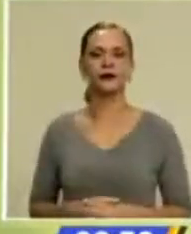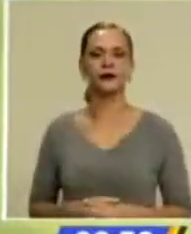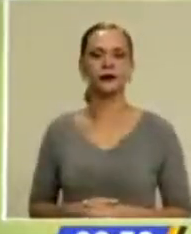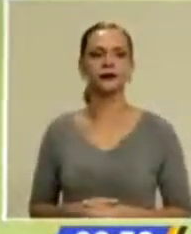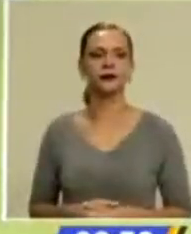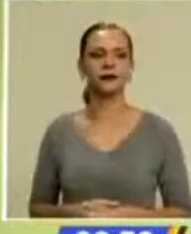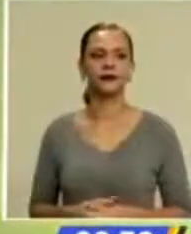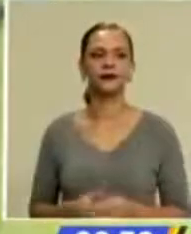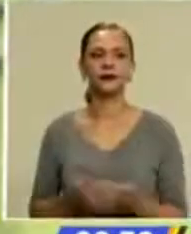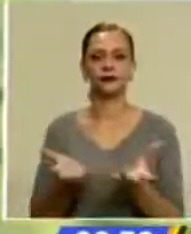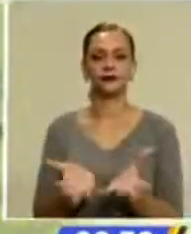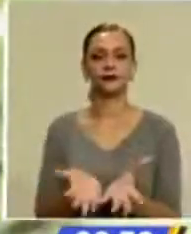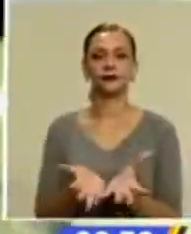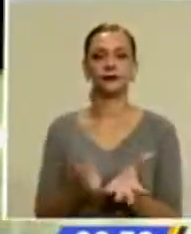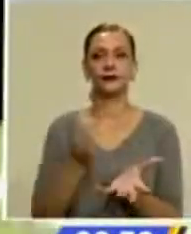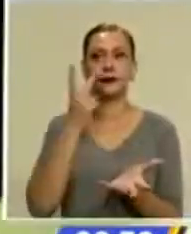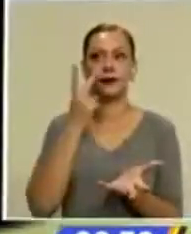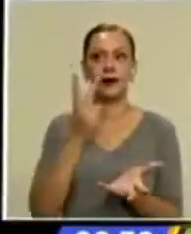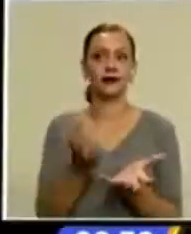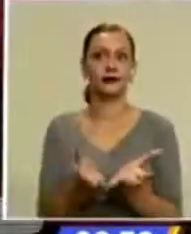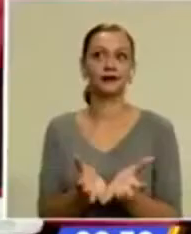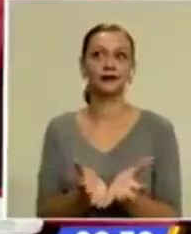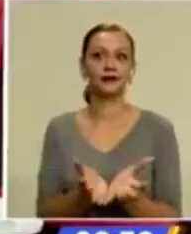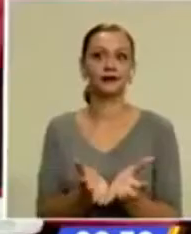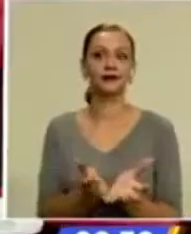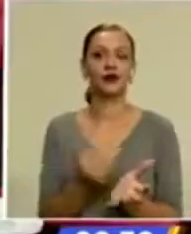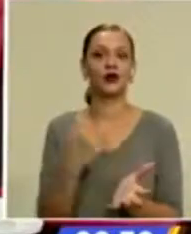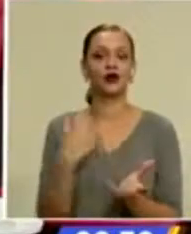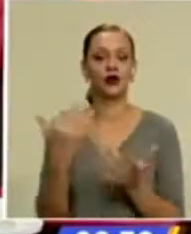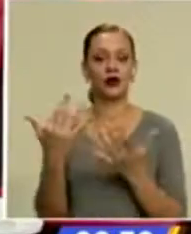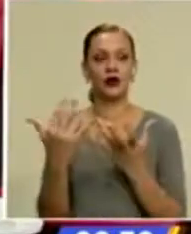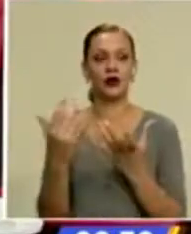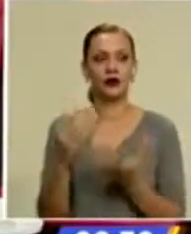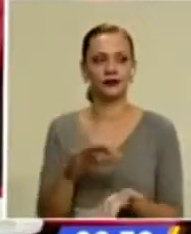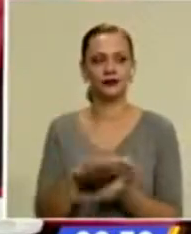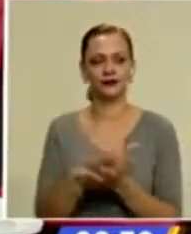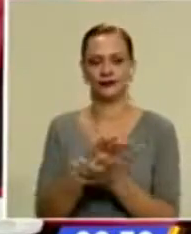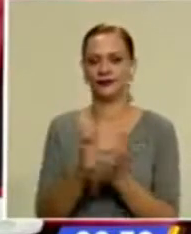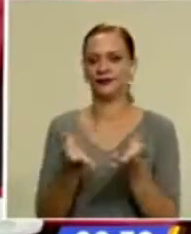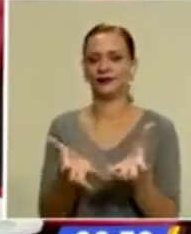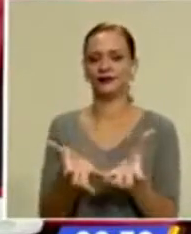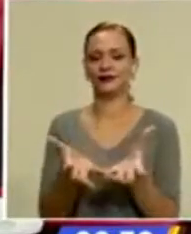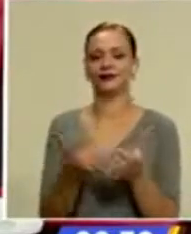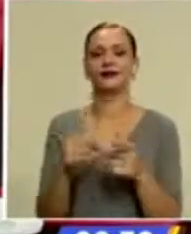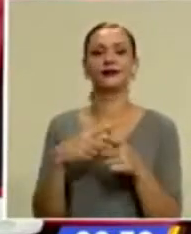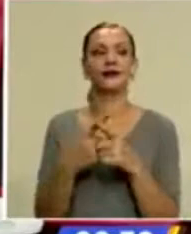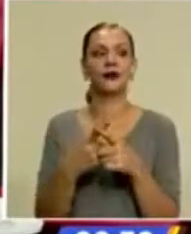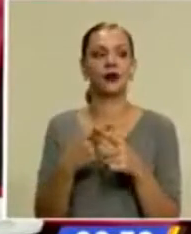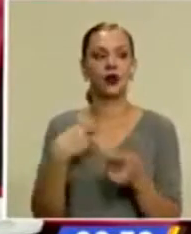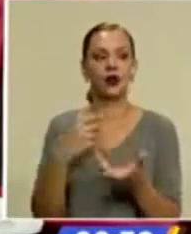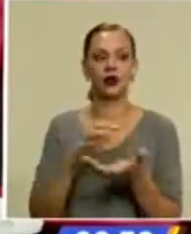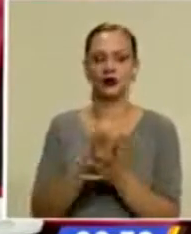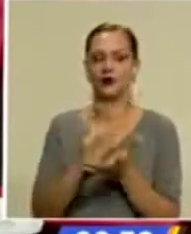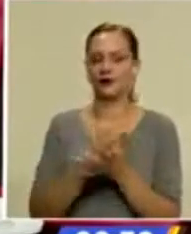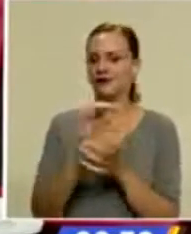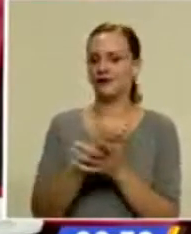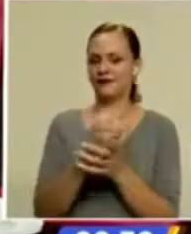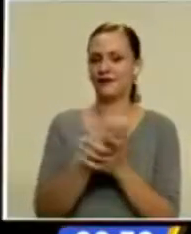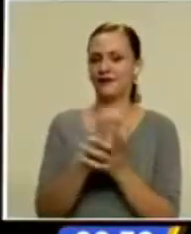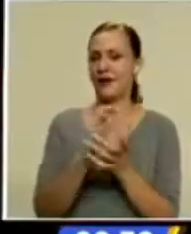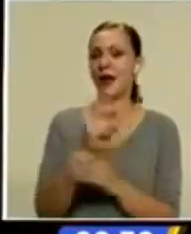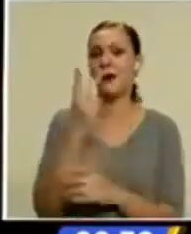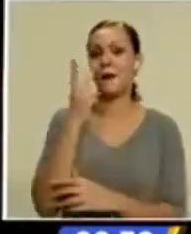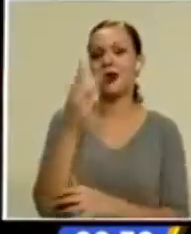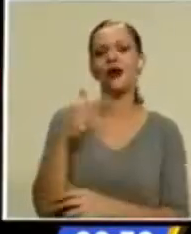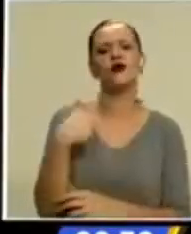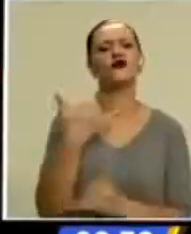para arriba. ¿Ok? Y aquí, ven, yo voy a esperar a que lleguen. Allá llegaron ahí. Y entonces yo hago así. Es que